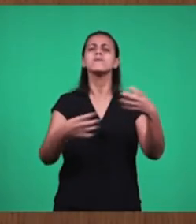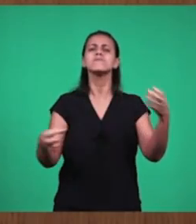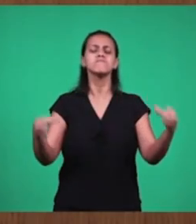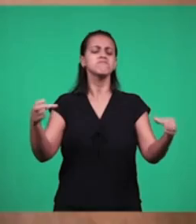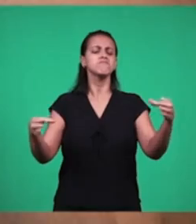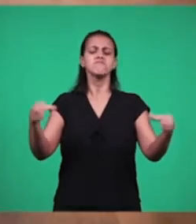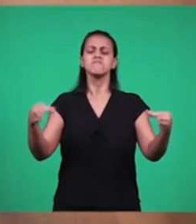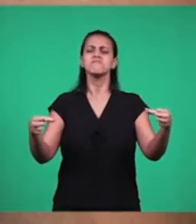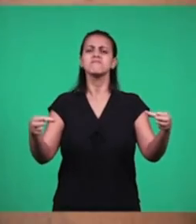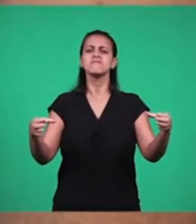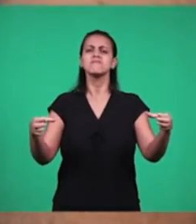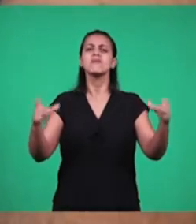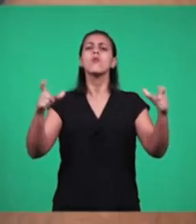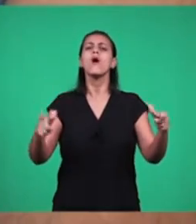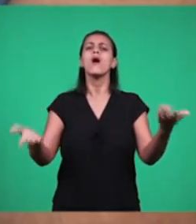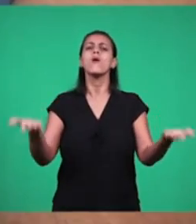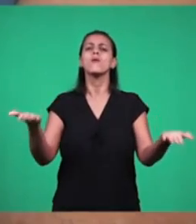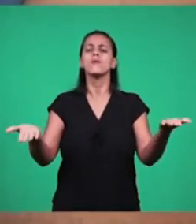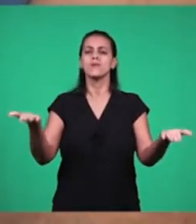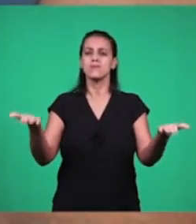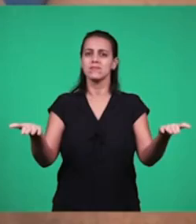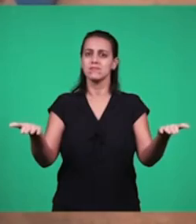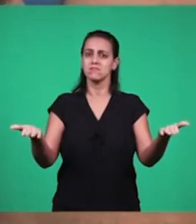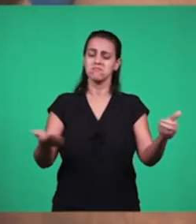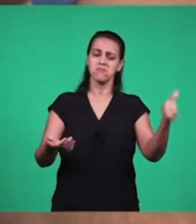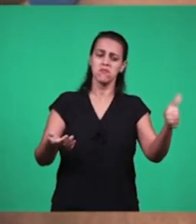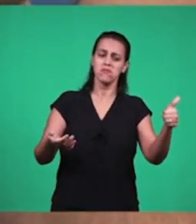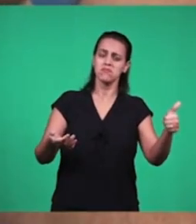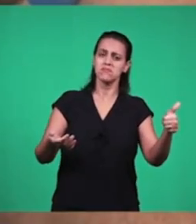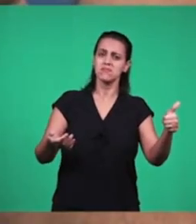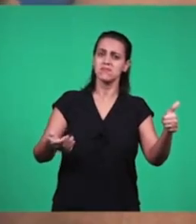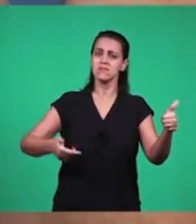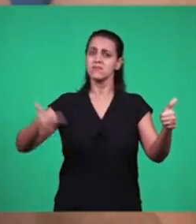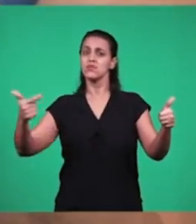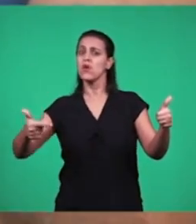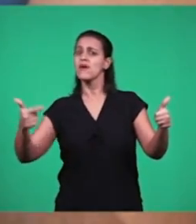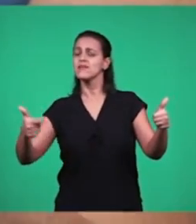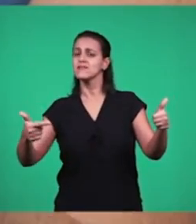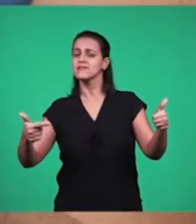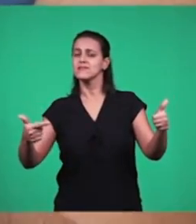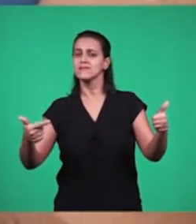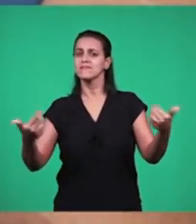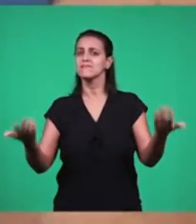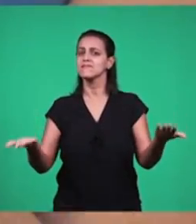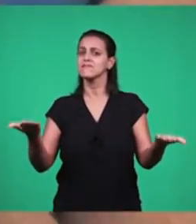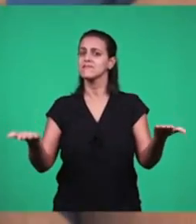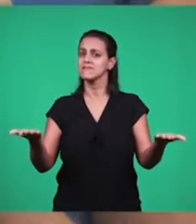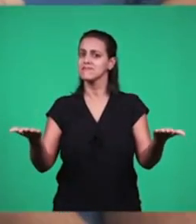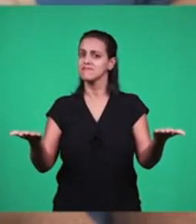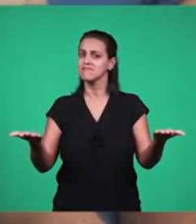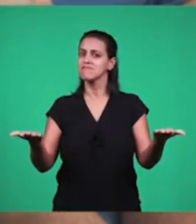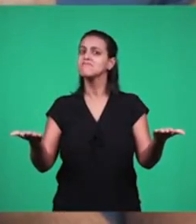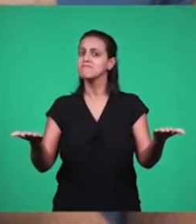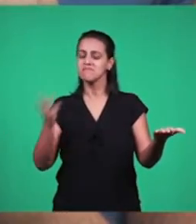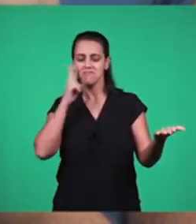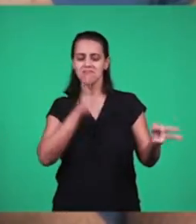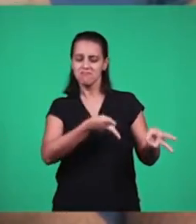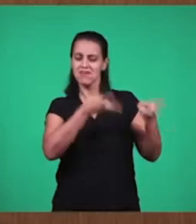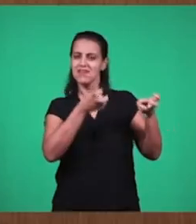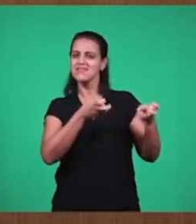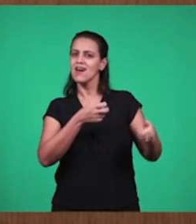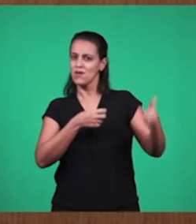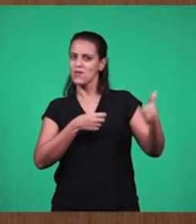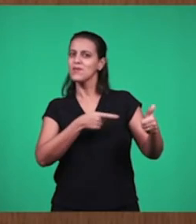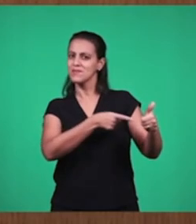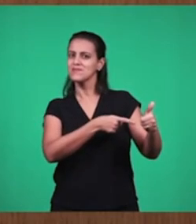más entropía, o sea, más desorganización? ¿En el bote 1 o en el bote 2? Ciertamente en el bote 1.